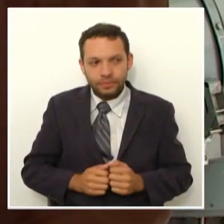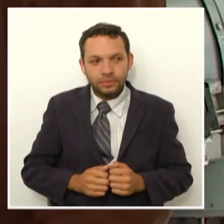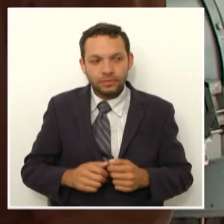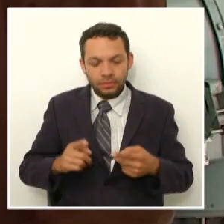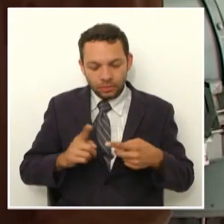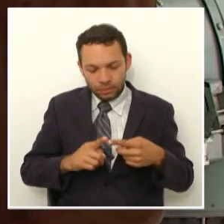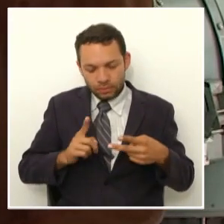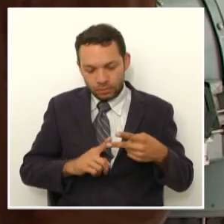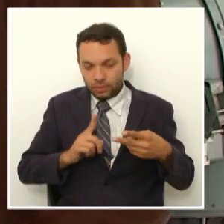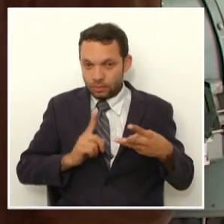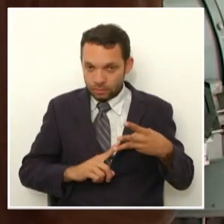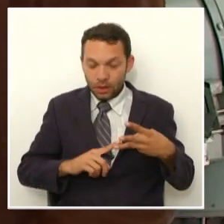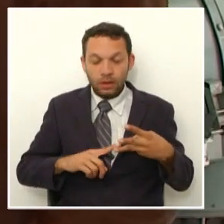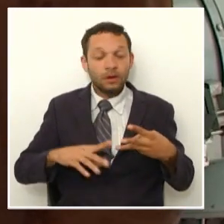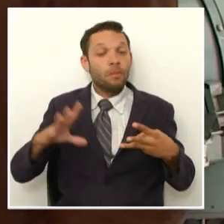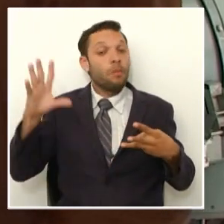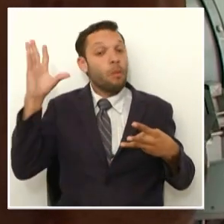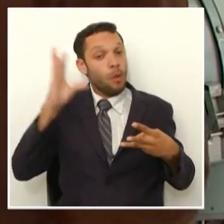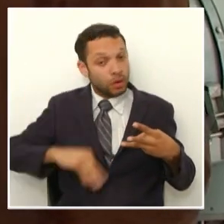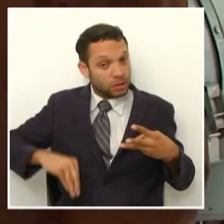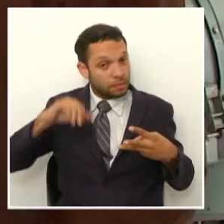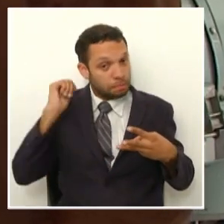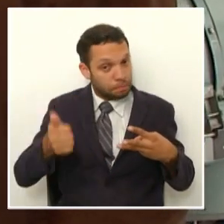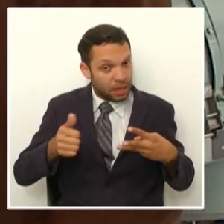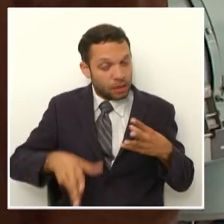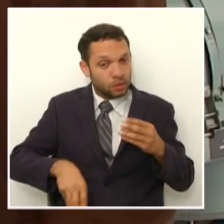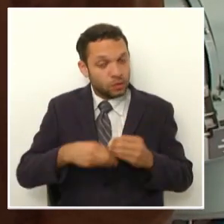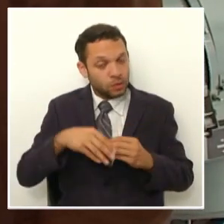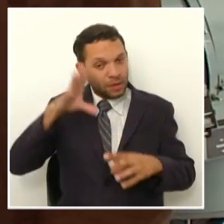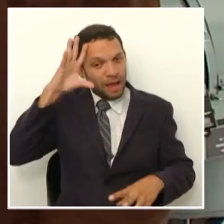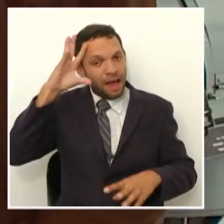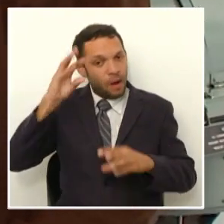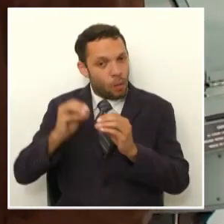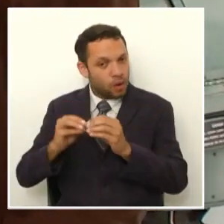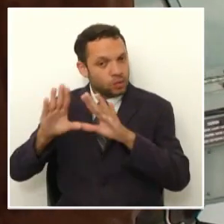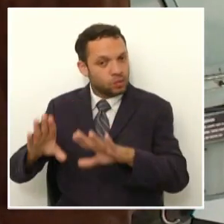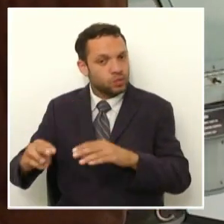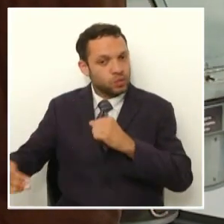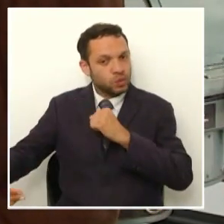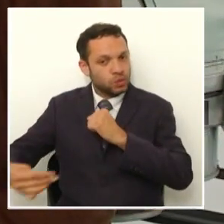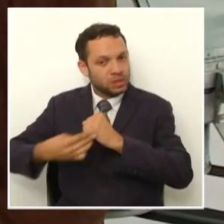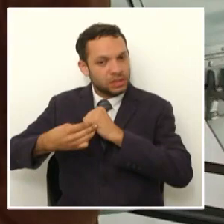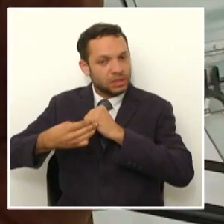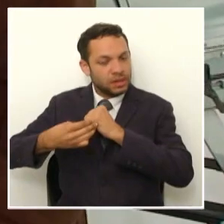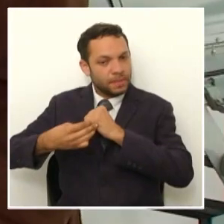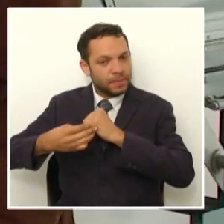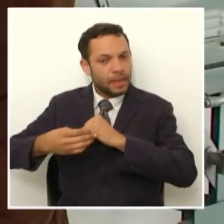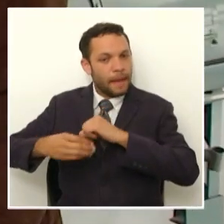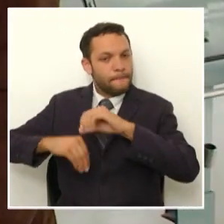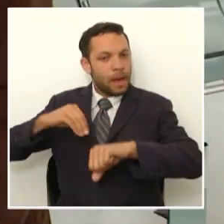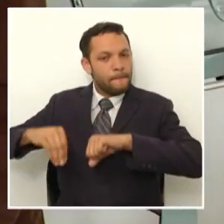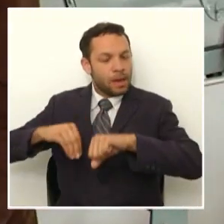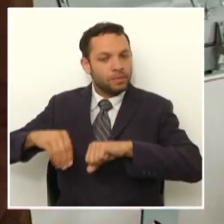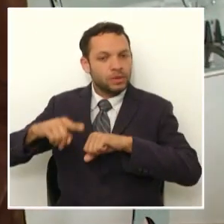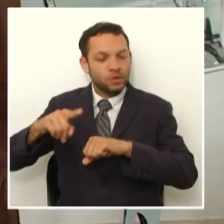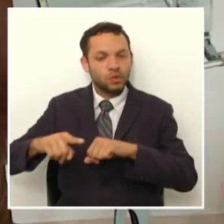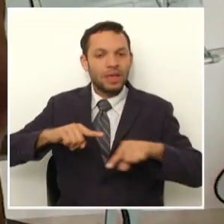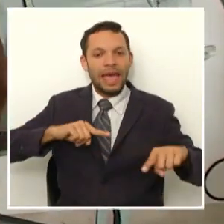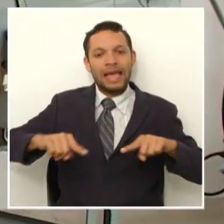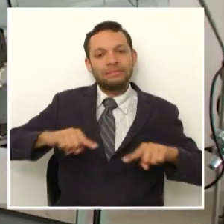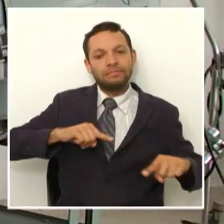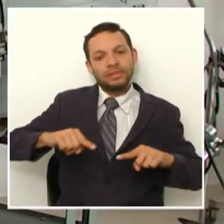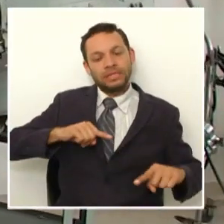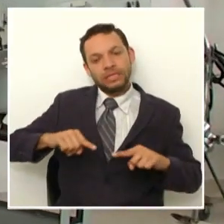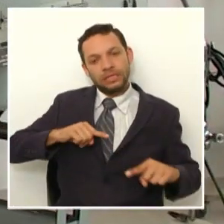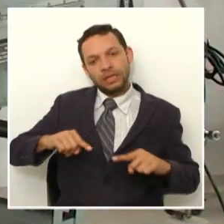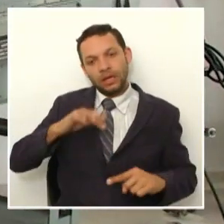Nosotros tenemos un convenio con el SENA. Ellos tienen un programa de administración hospitalaria y